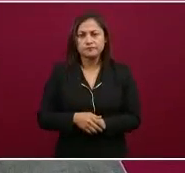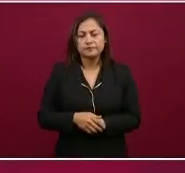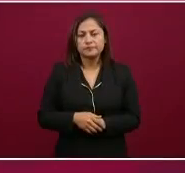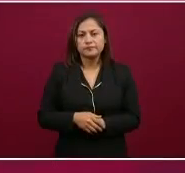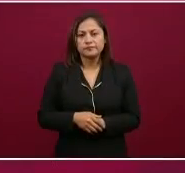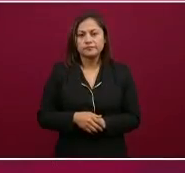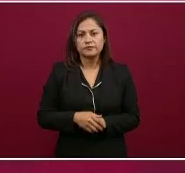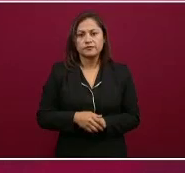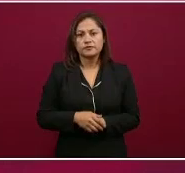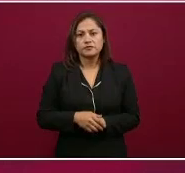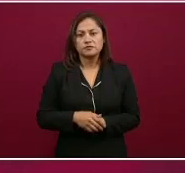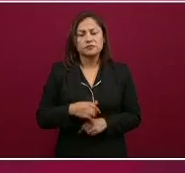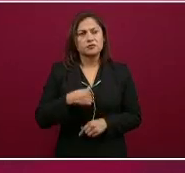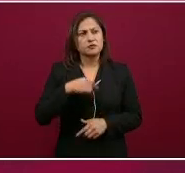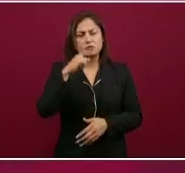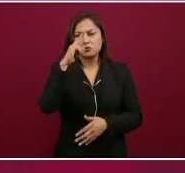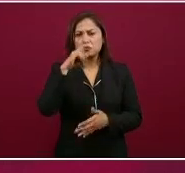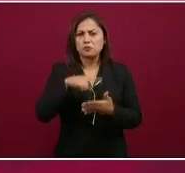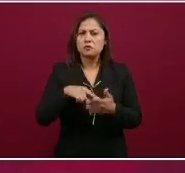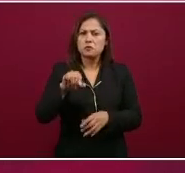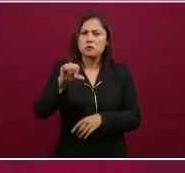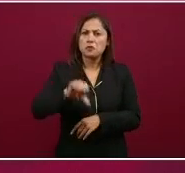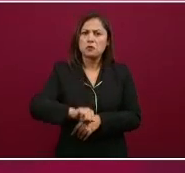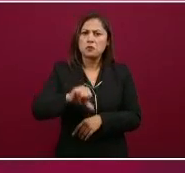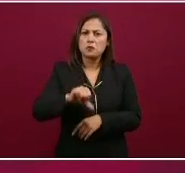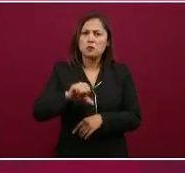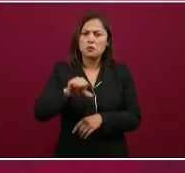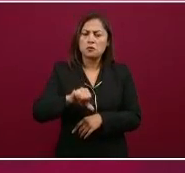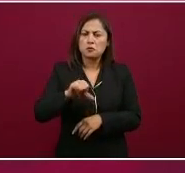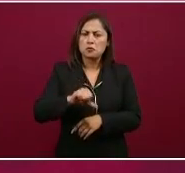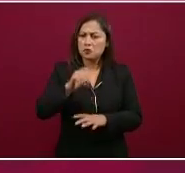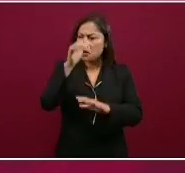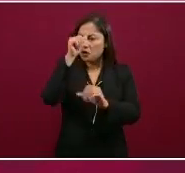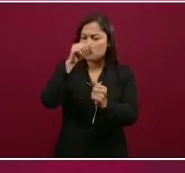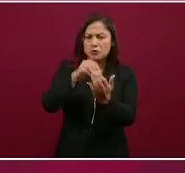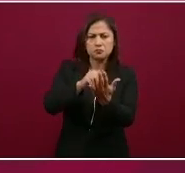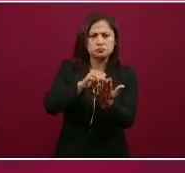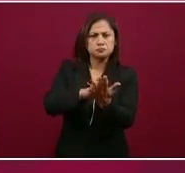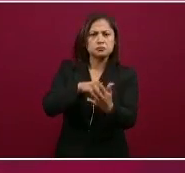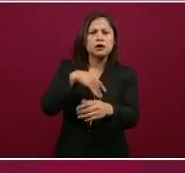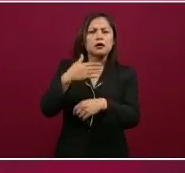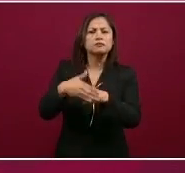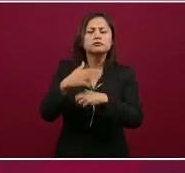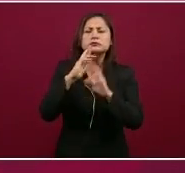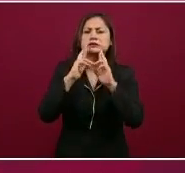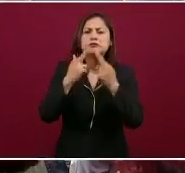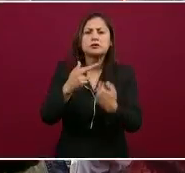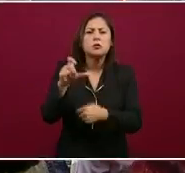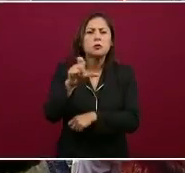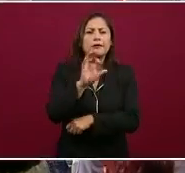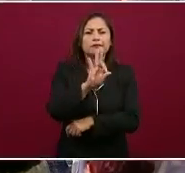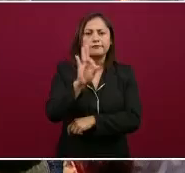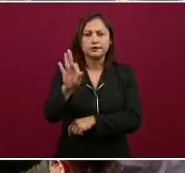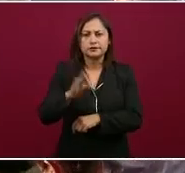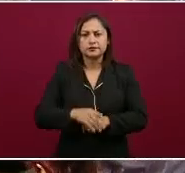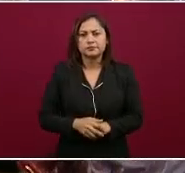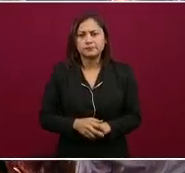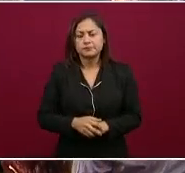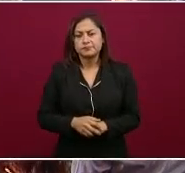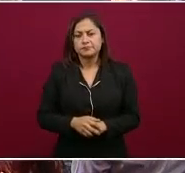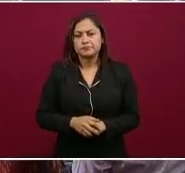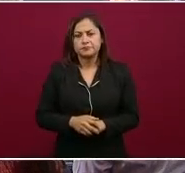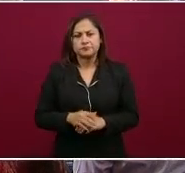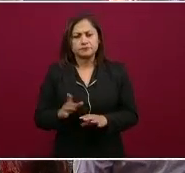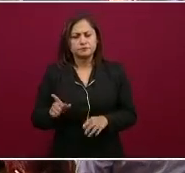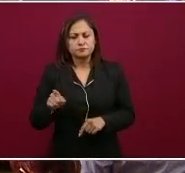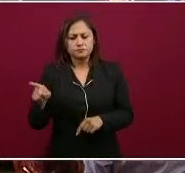a definir, de acuerdo a las agendas, cuándo se da este encuentro. Al salir ellos dijeron